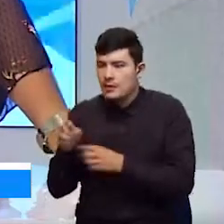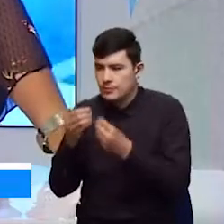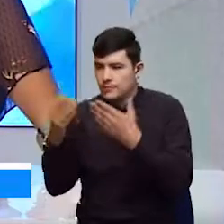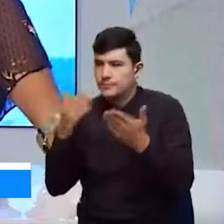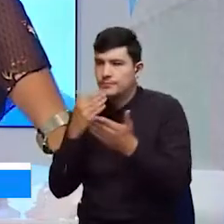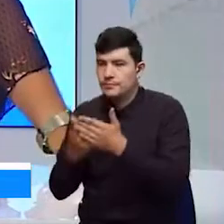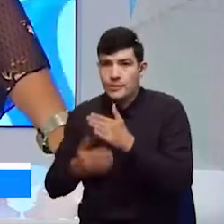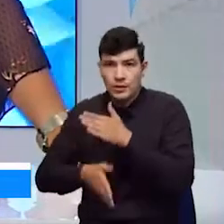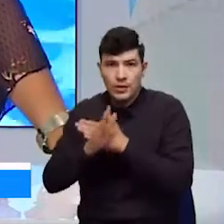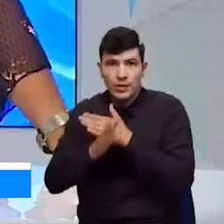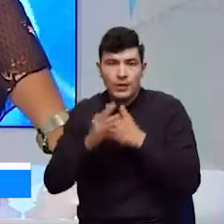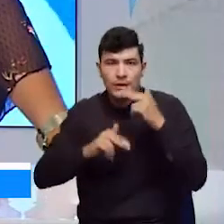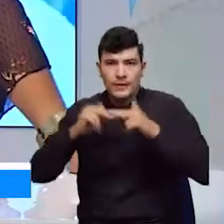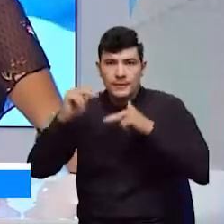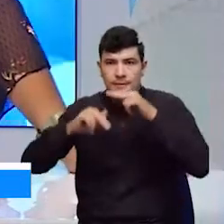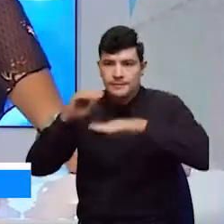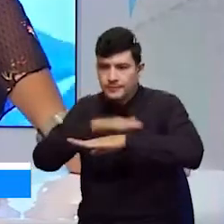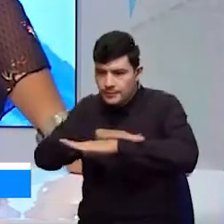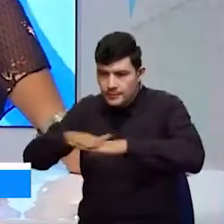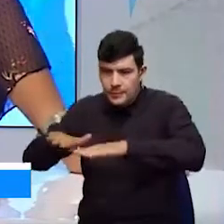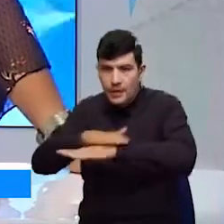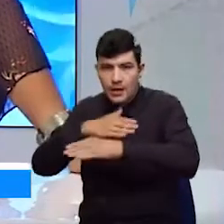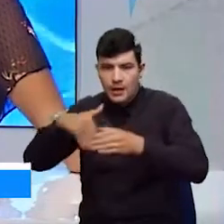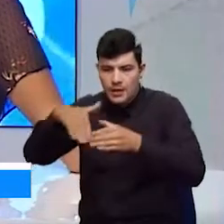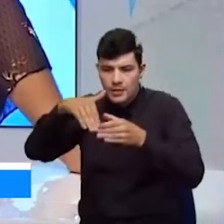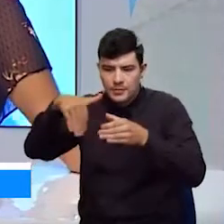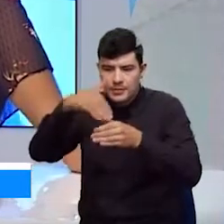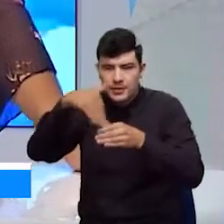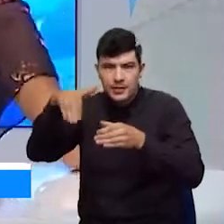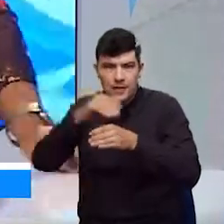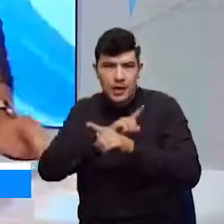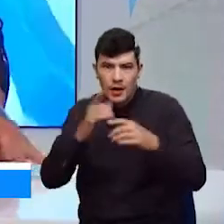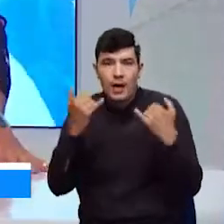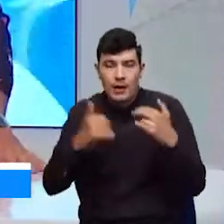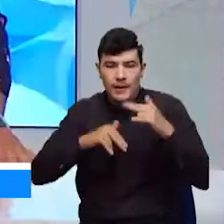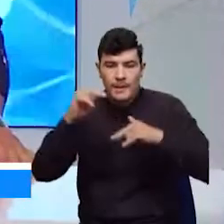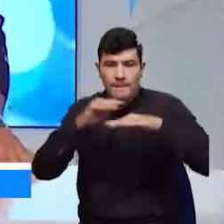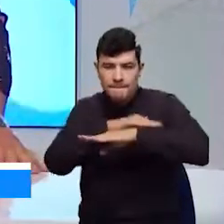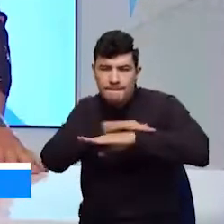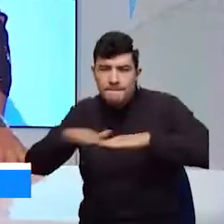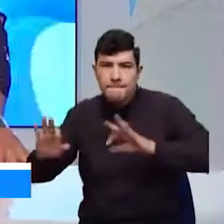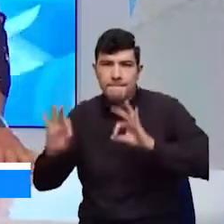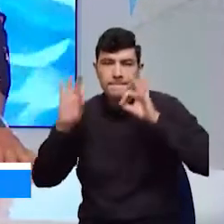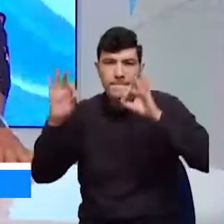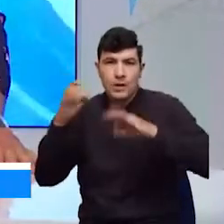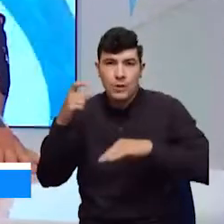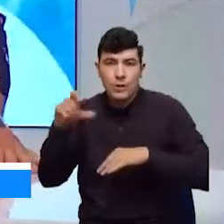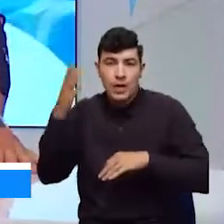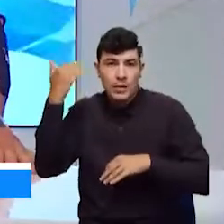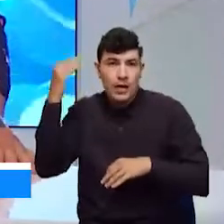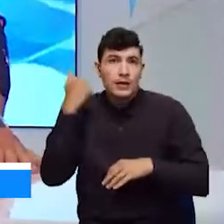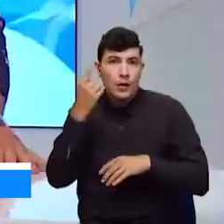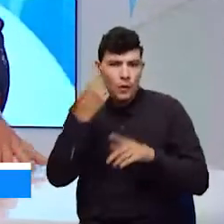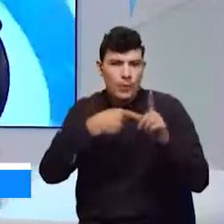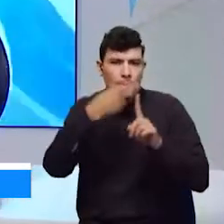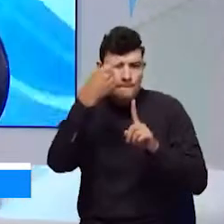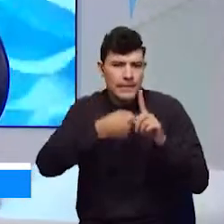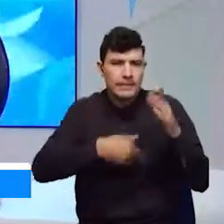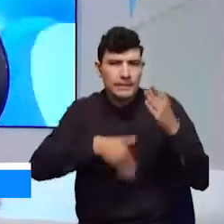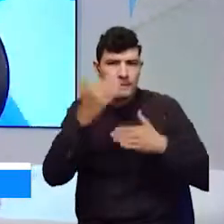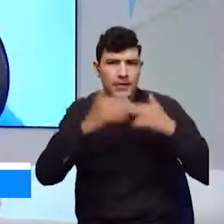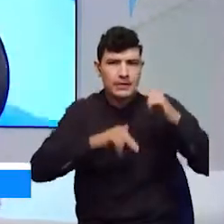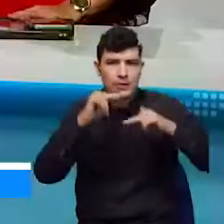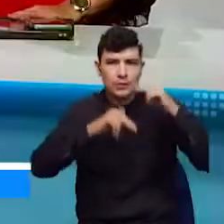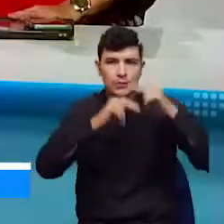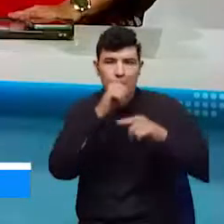Continúan las obras de reparcheo de la malla vial en Cúcuta. Las adecuaciones comenzaron hace aproximadamente un mes debido al deterioro de gran parte de las avenidas de